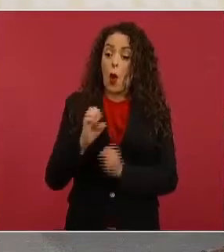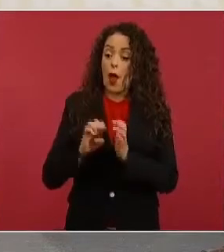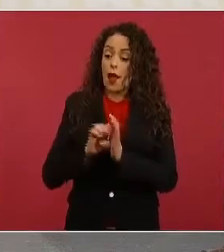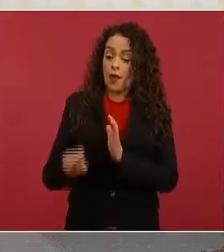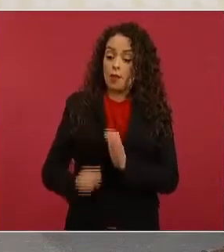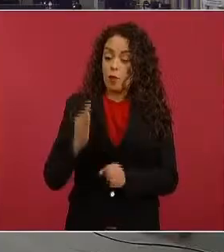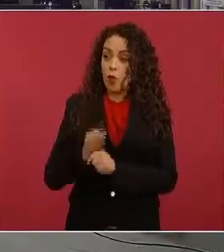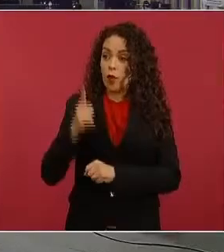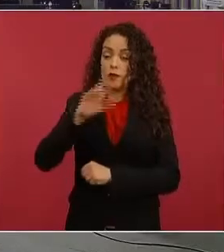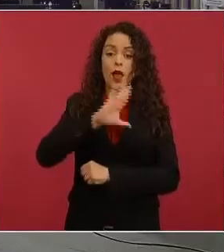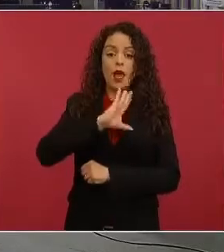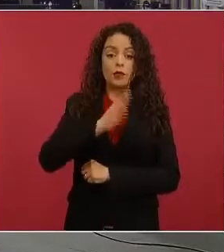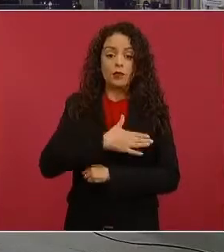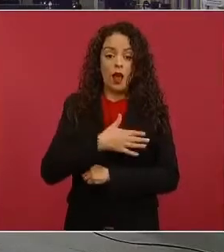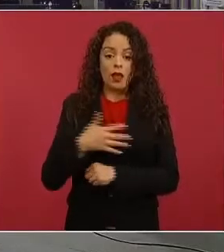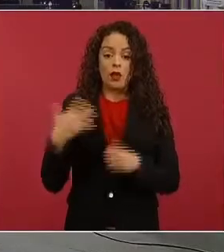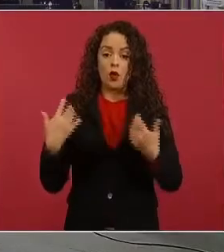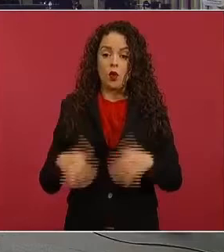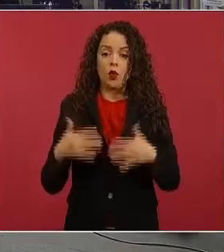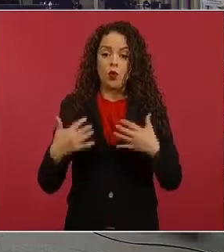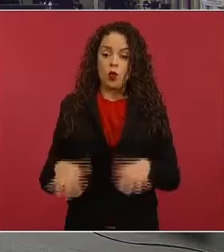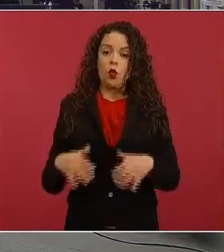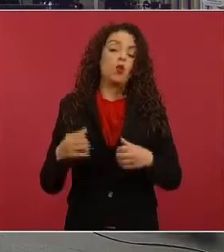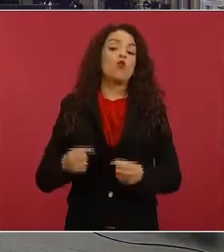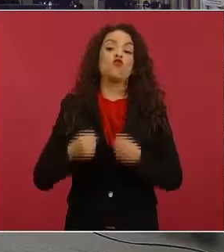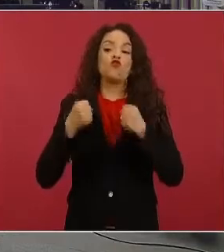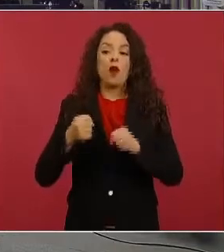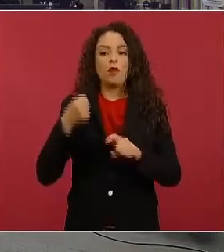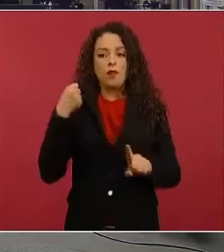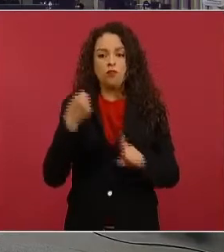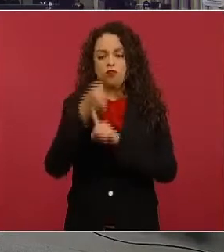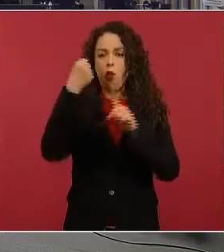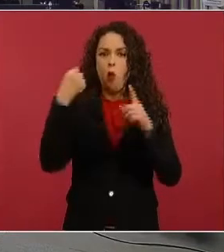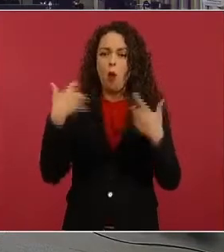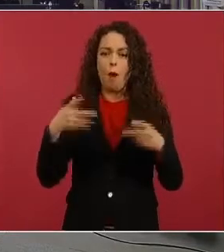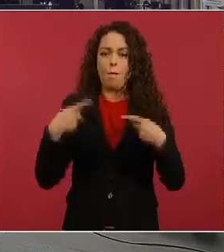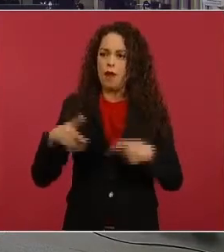con un gran impacto para su población.